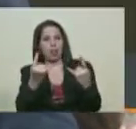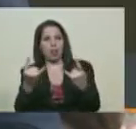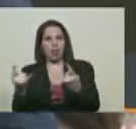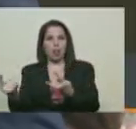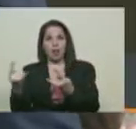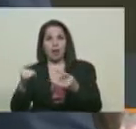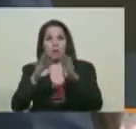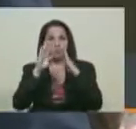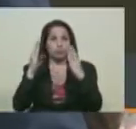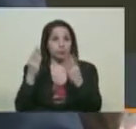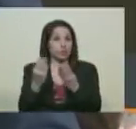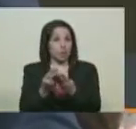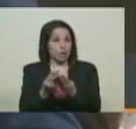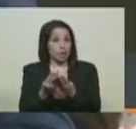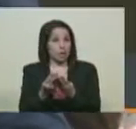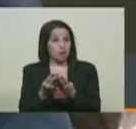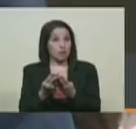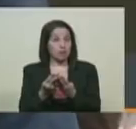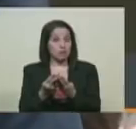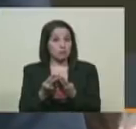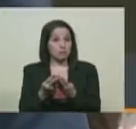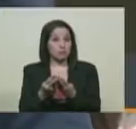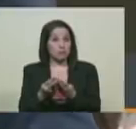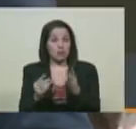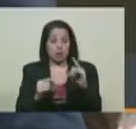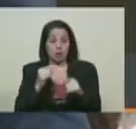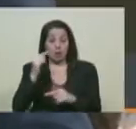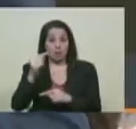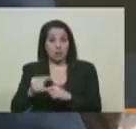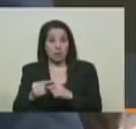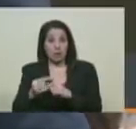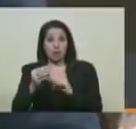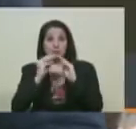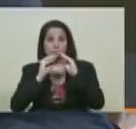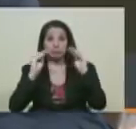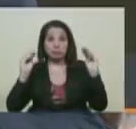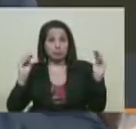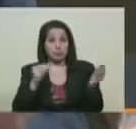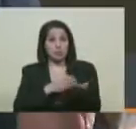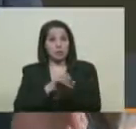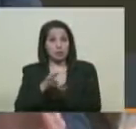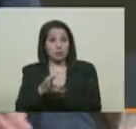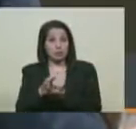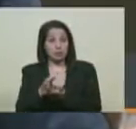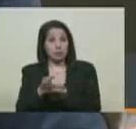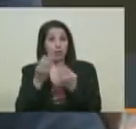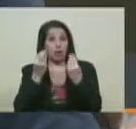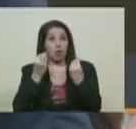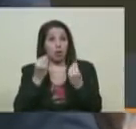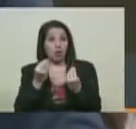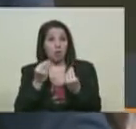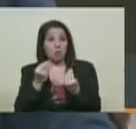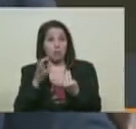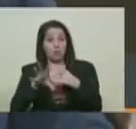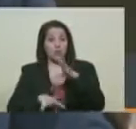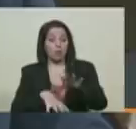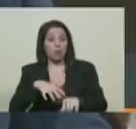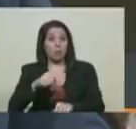mundial en este campo. Por lo tanto, ya mañana, presidente, cuando se anuncie la ruta, evidentemente vamos a